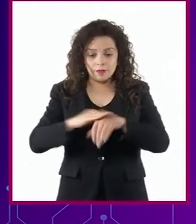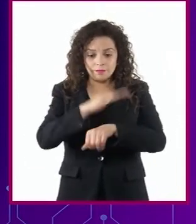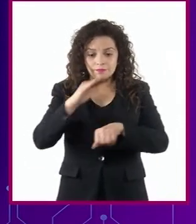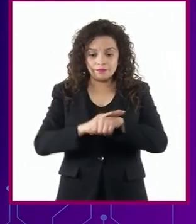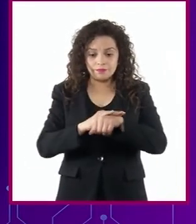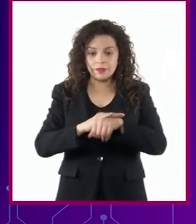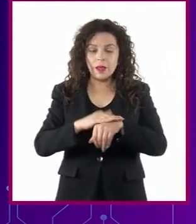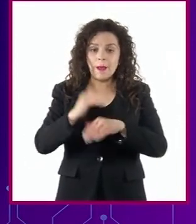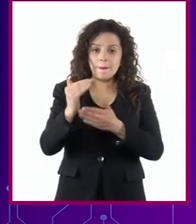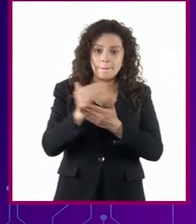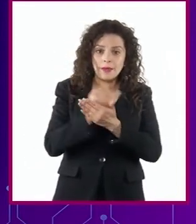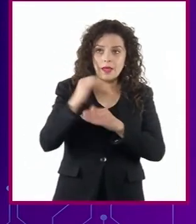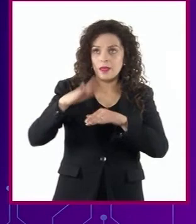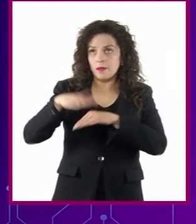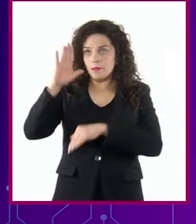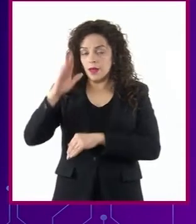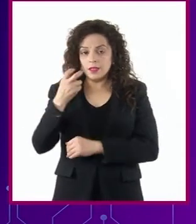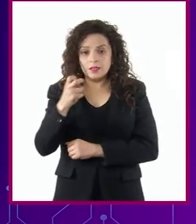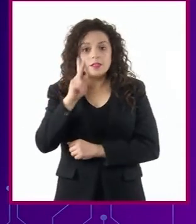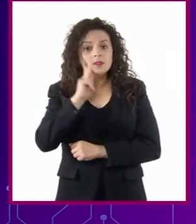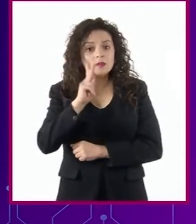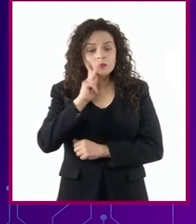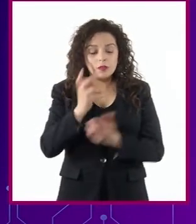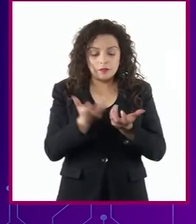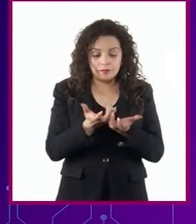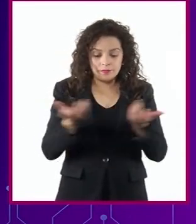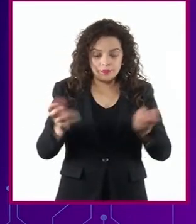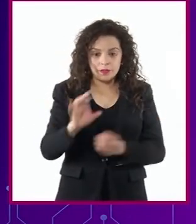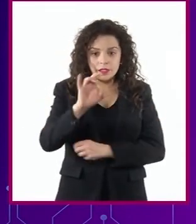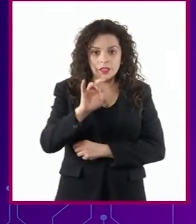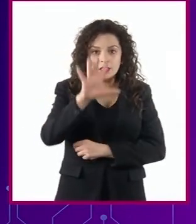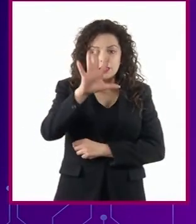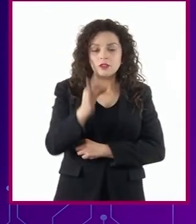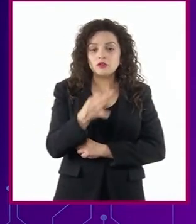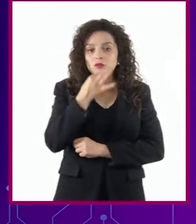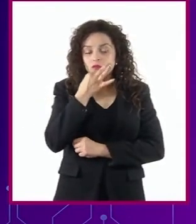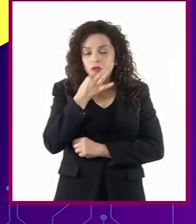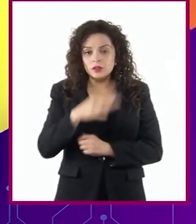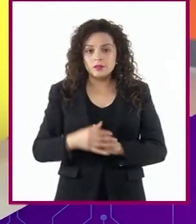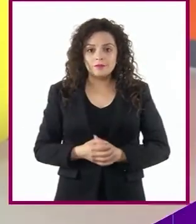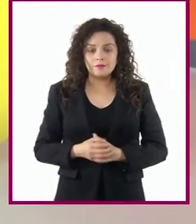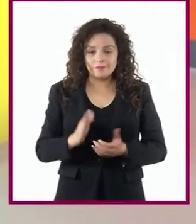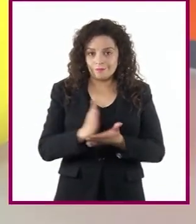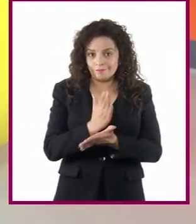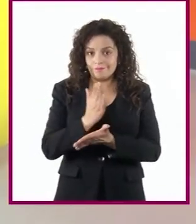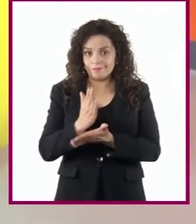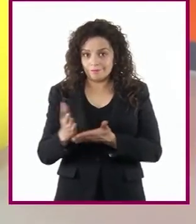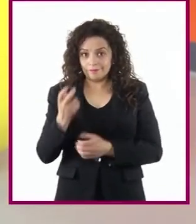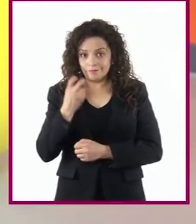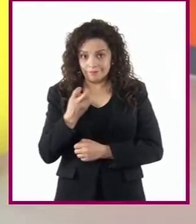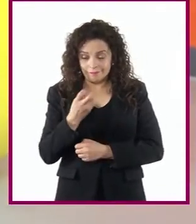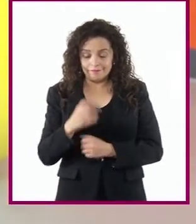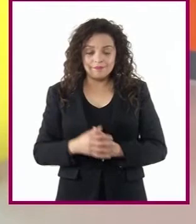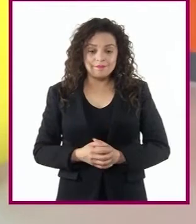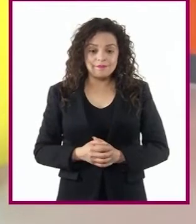menor y mayor de la prueba se separan 35 puntos. Muy bien, hasta aquí hemos obtenido información